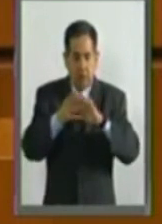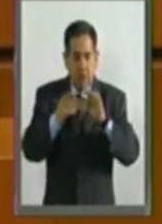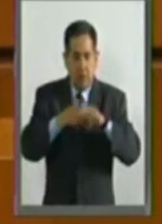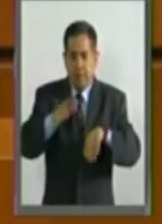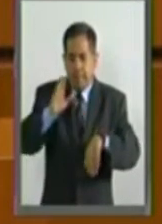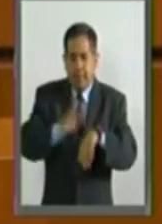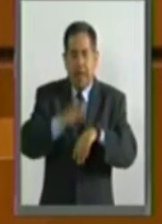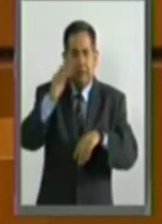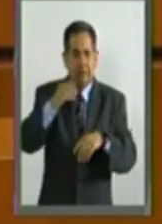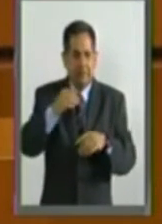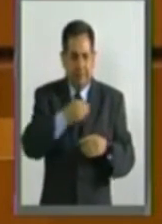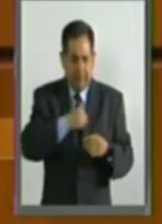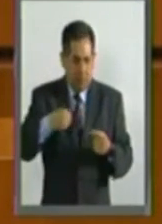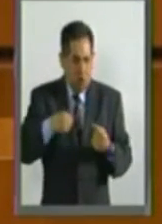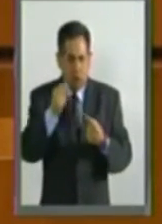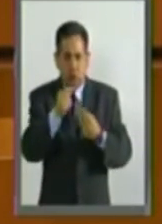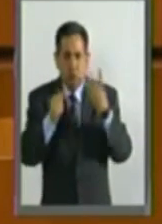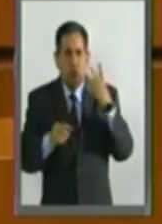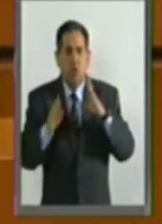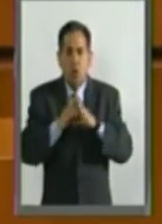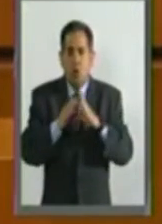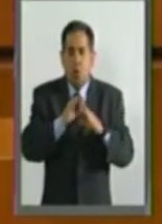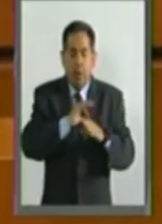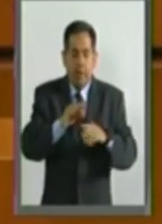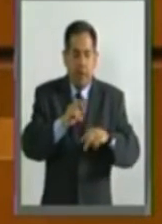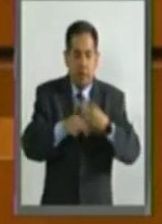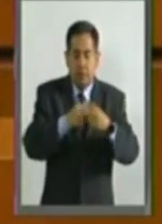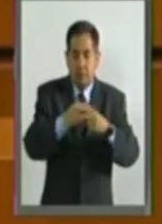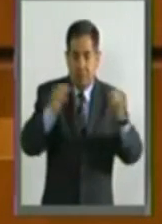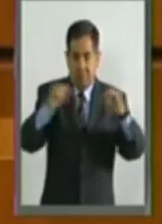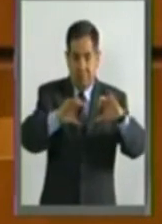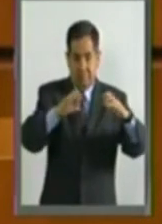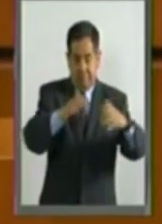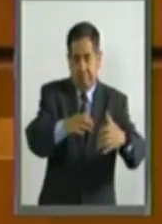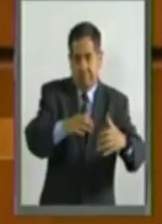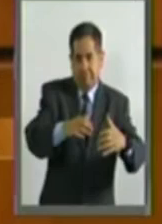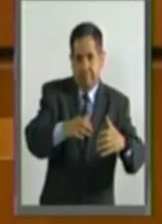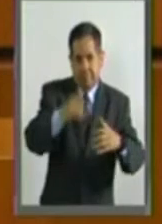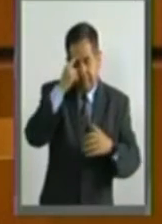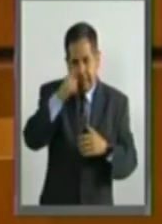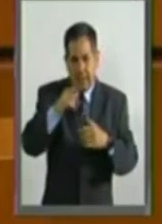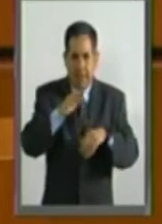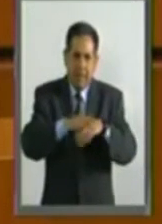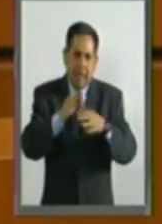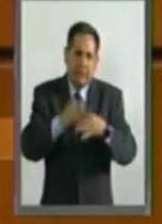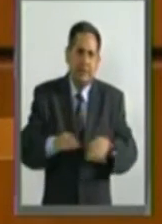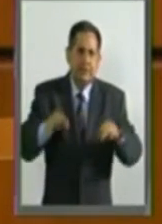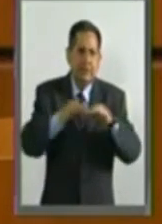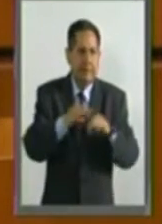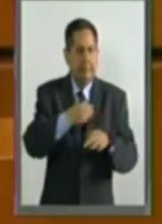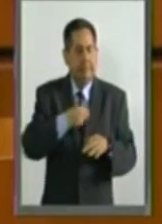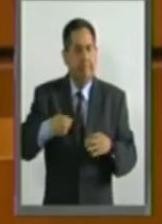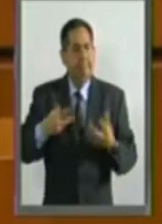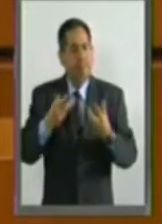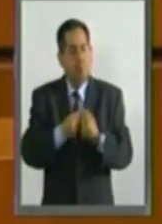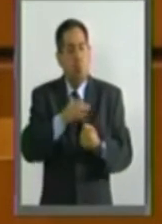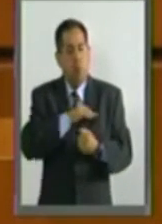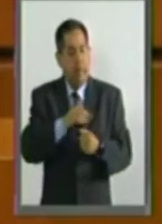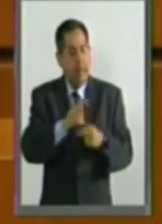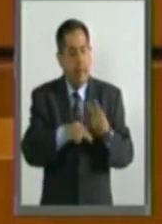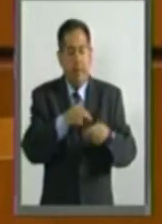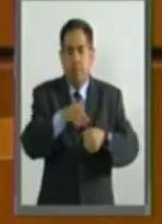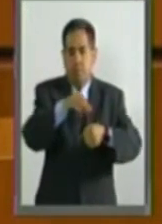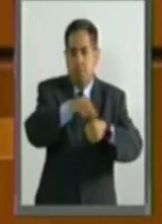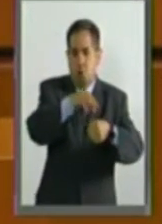mayor número de integrantes que puedan validar una Asamblea General e incrementar el número de integrantes que puedan votar